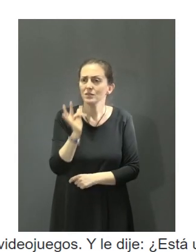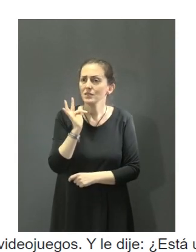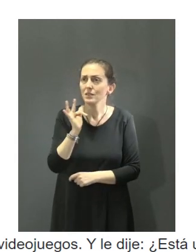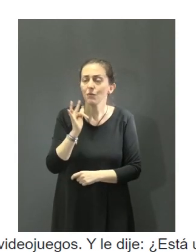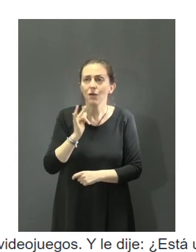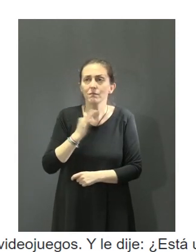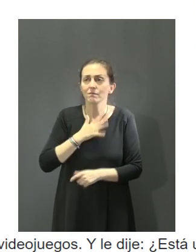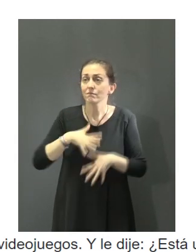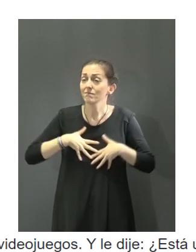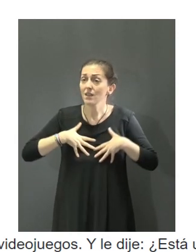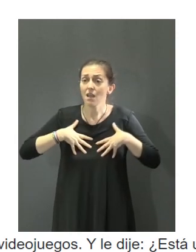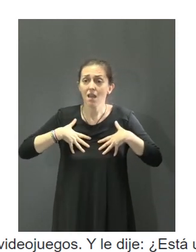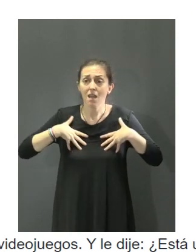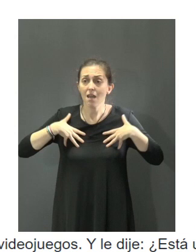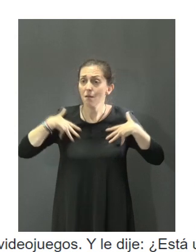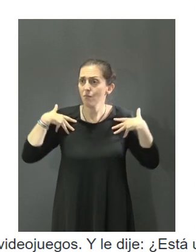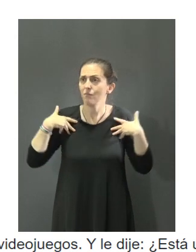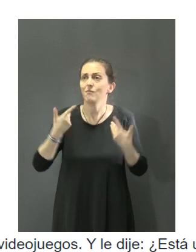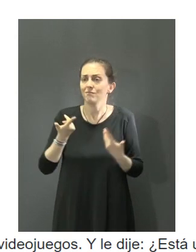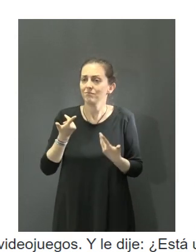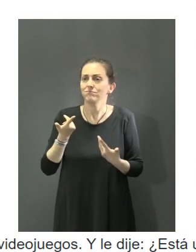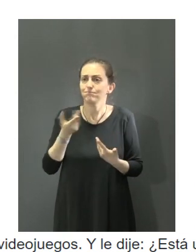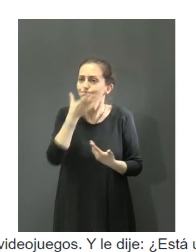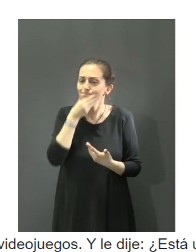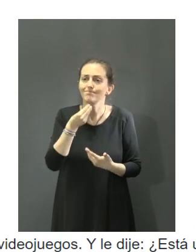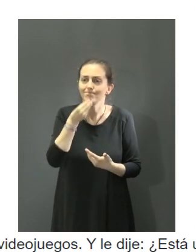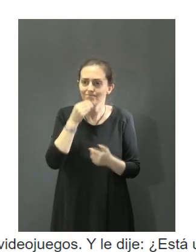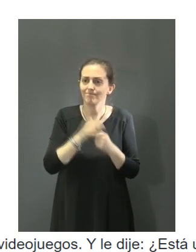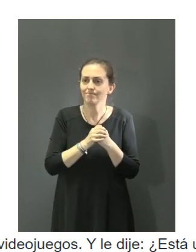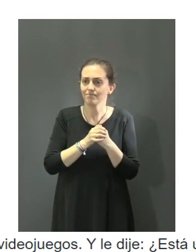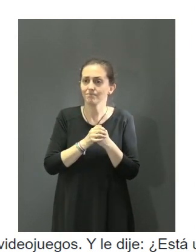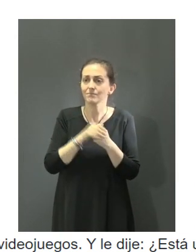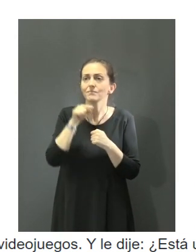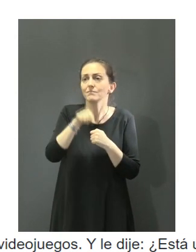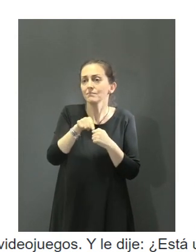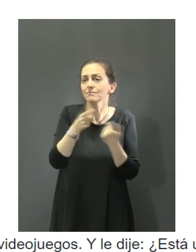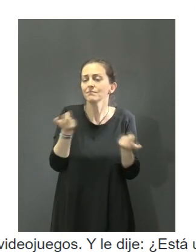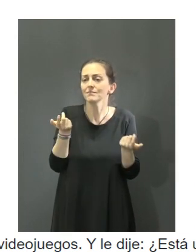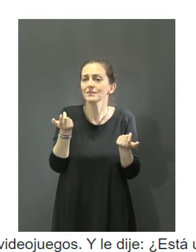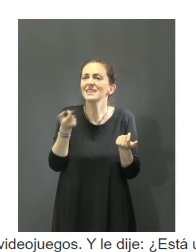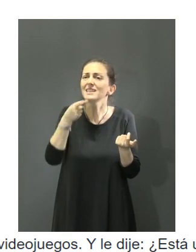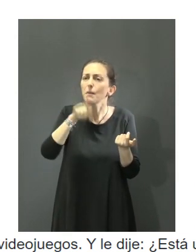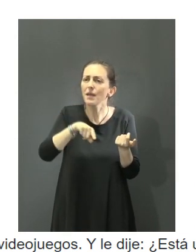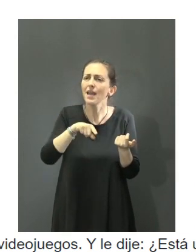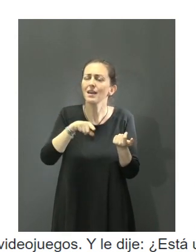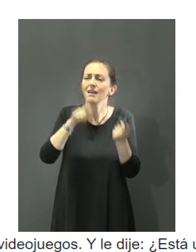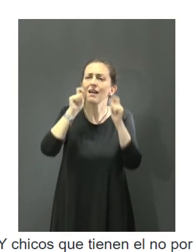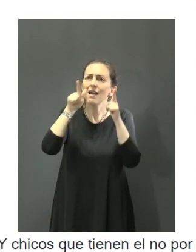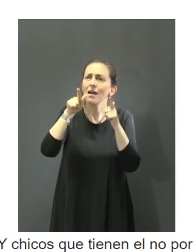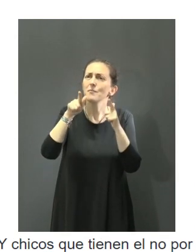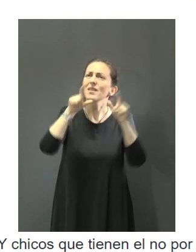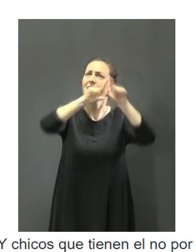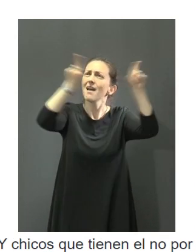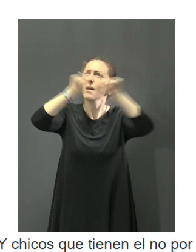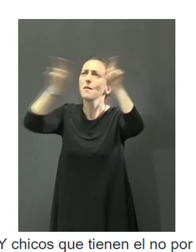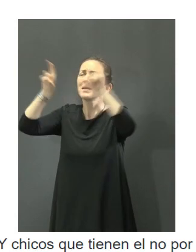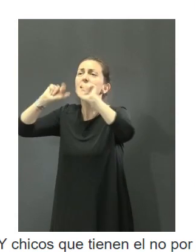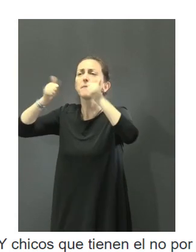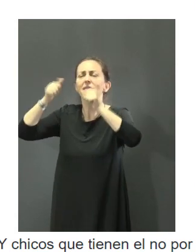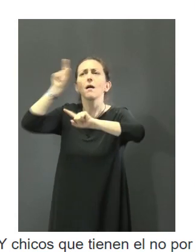muy bonito de ver cómo funciona. Y dentro de eso, pues ver también cómo la industria se